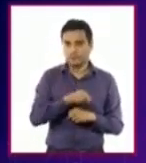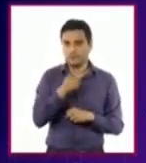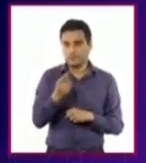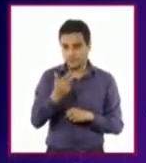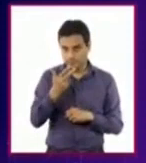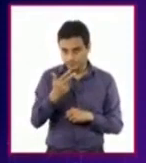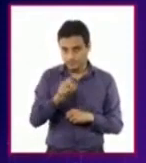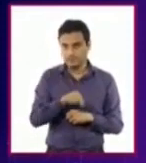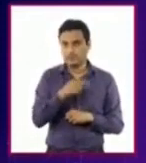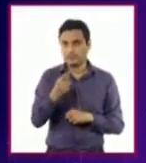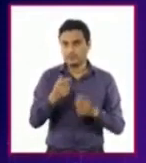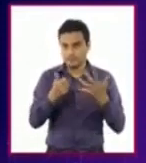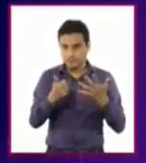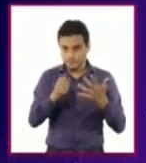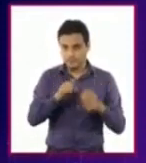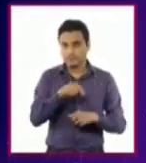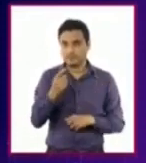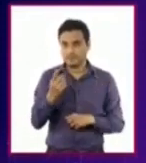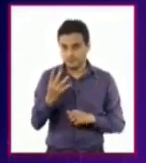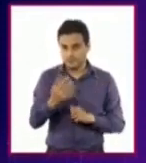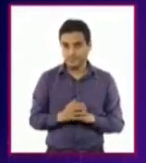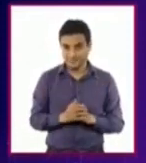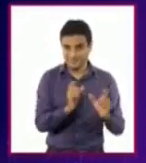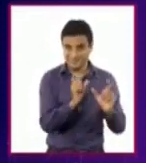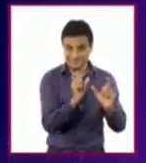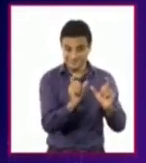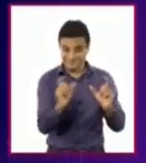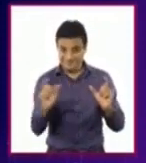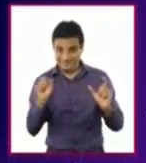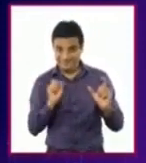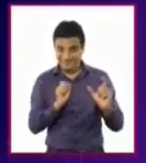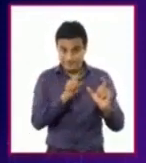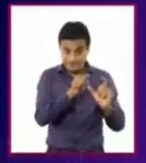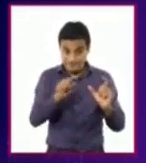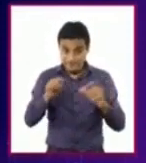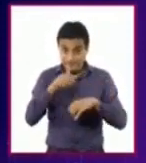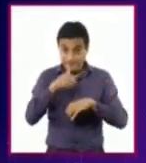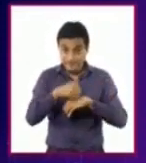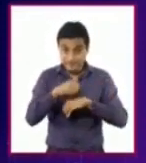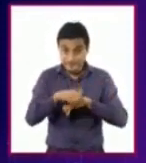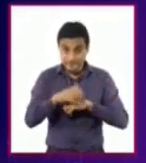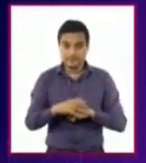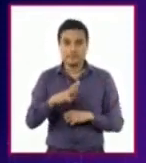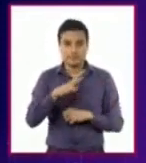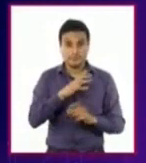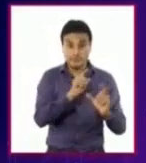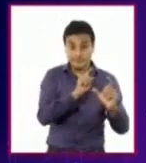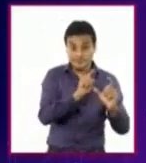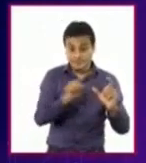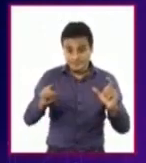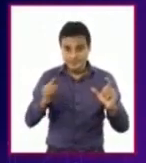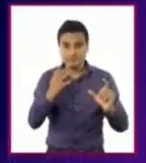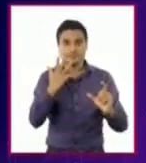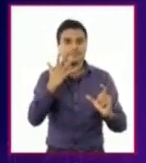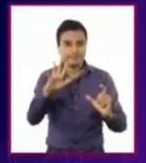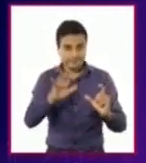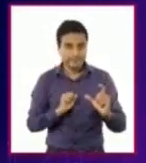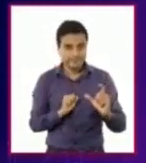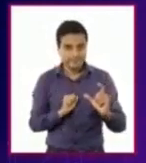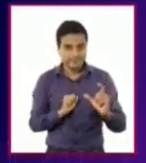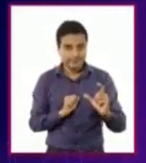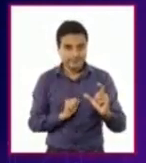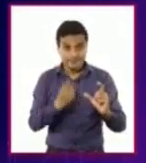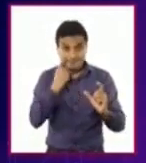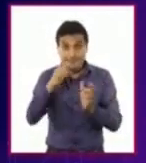886 y 4 el conjunto de datos está formado por 10 elementos noten que al